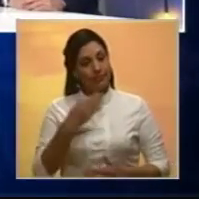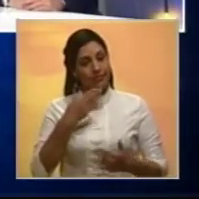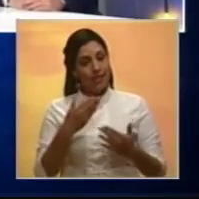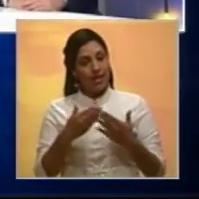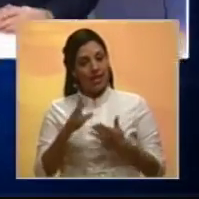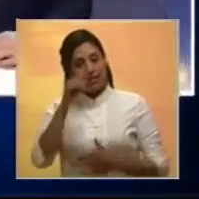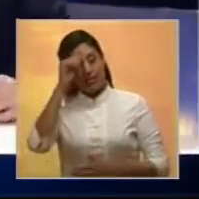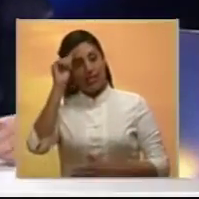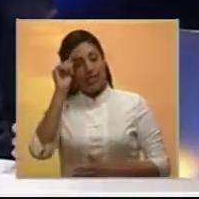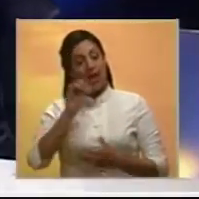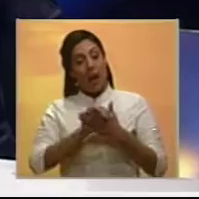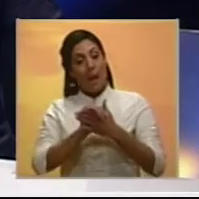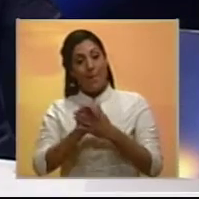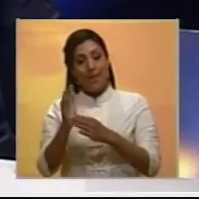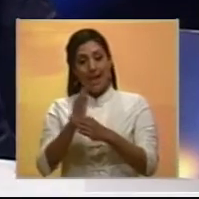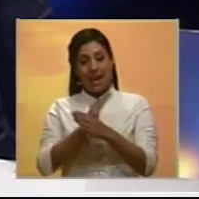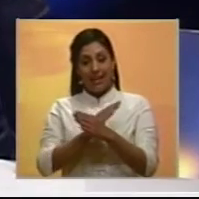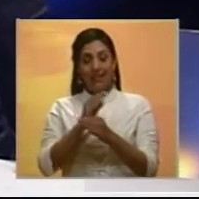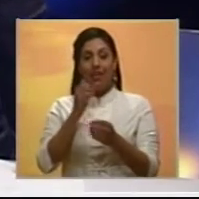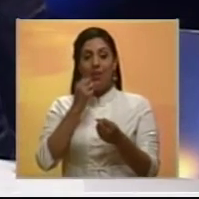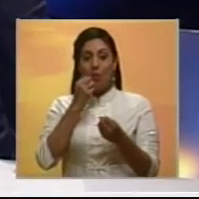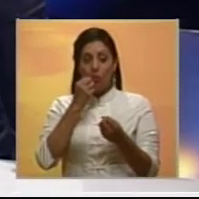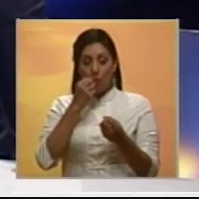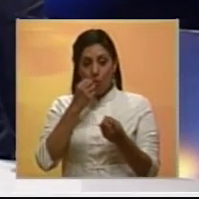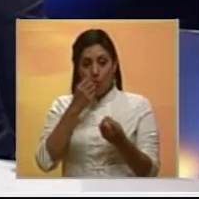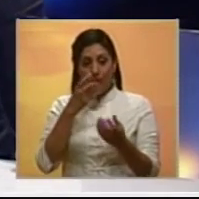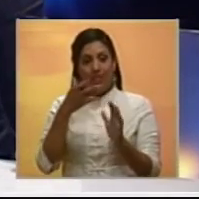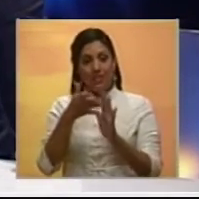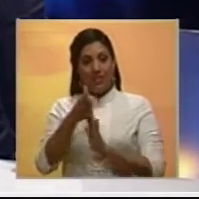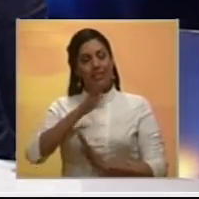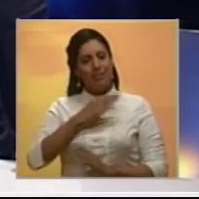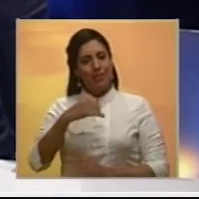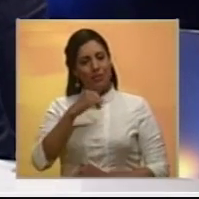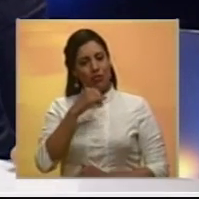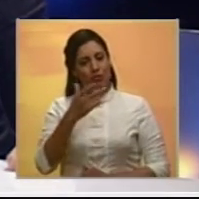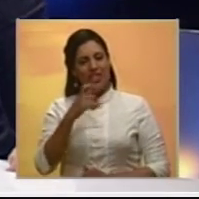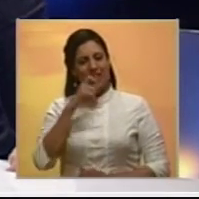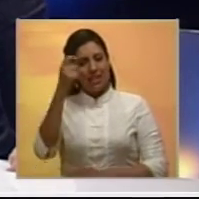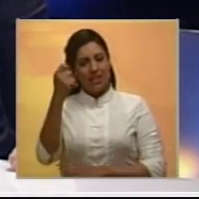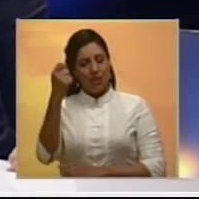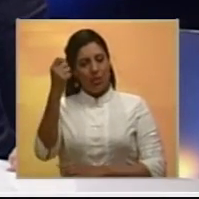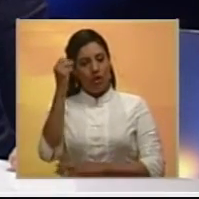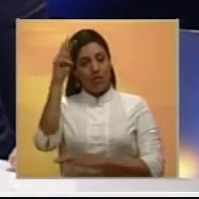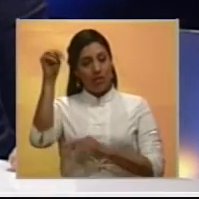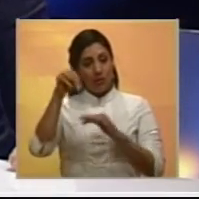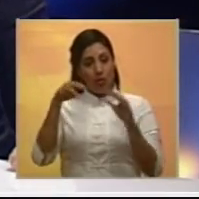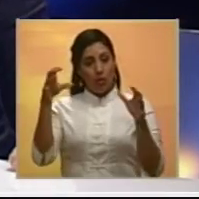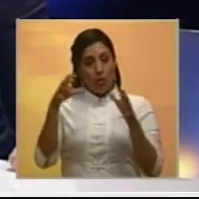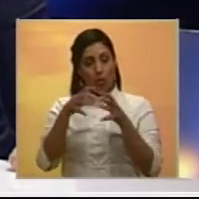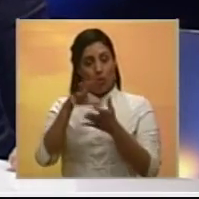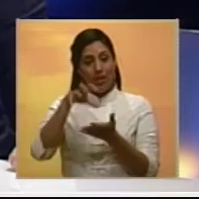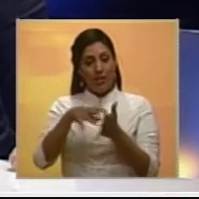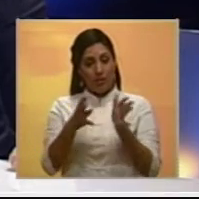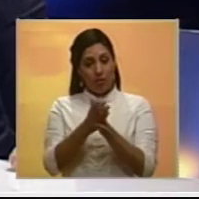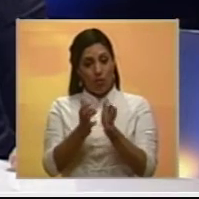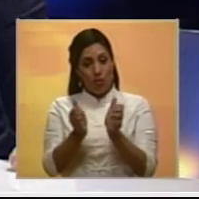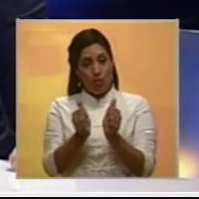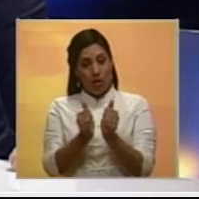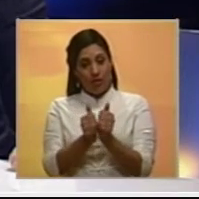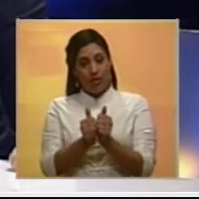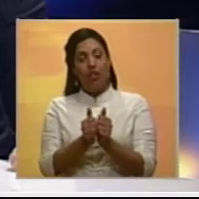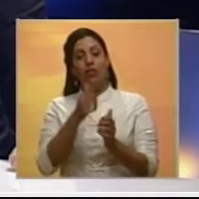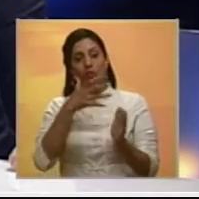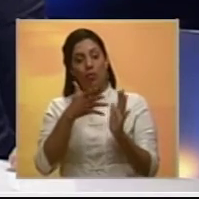gracias, Endrina. Amigos, y antes de cerrar la presente emisión, tenemos más información. El diputado a la Asamblea Nacional por el Estado Anzoátegui, Marco